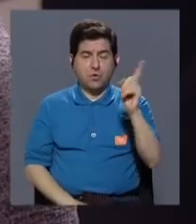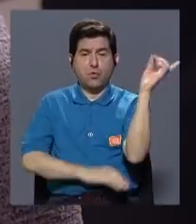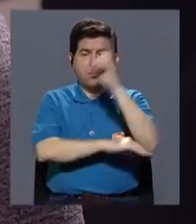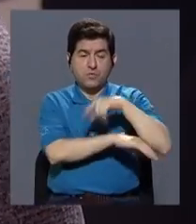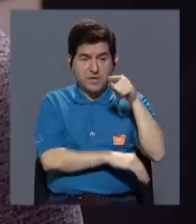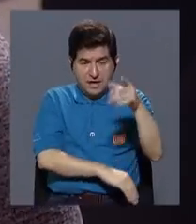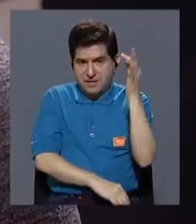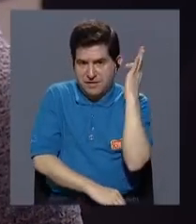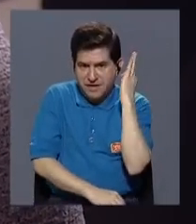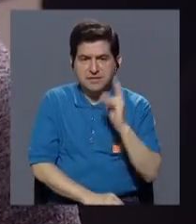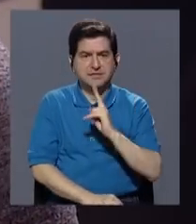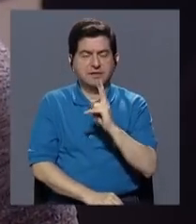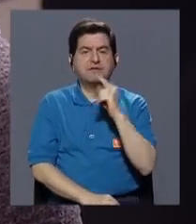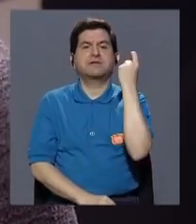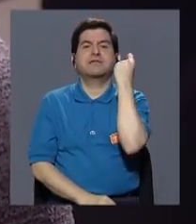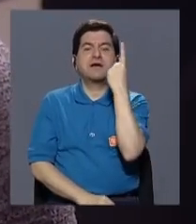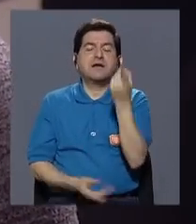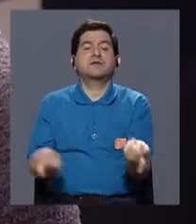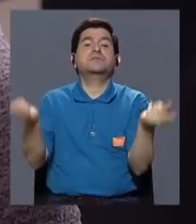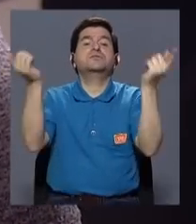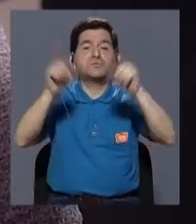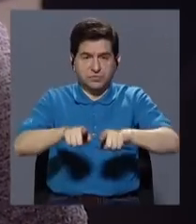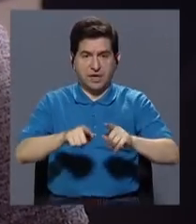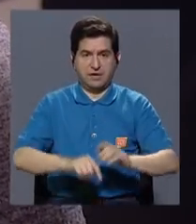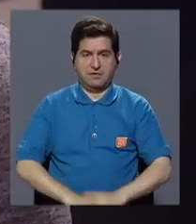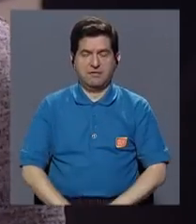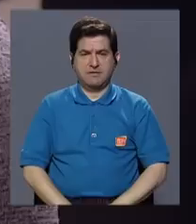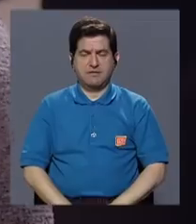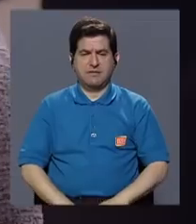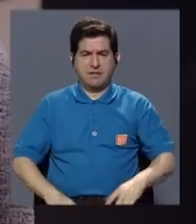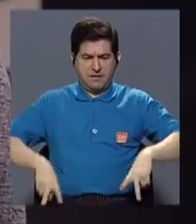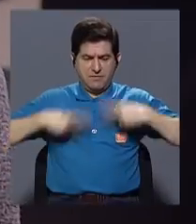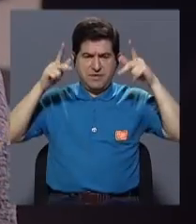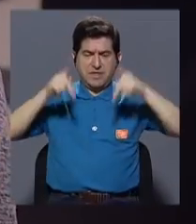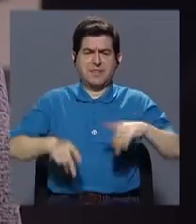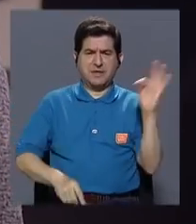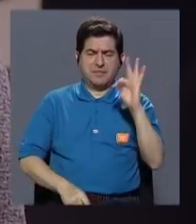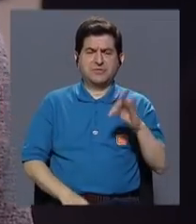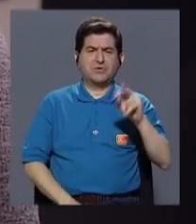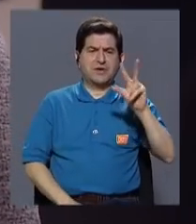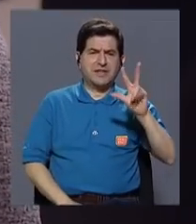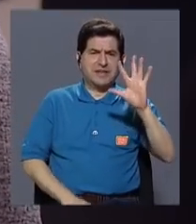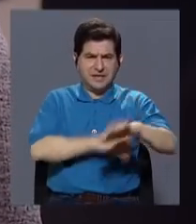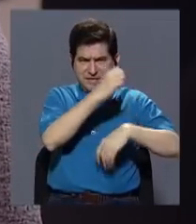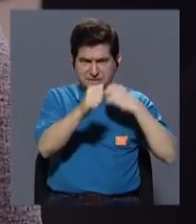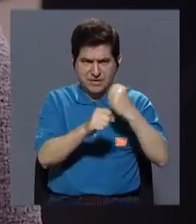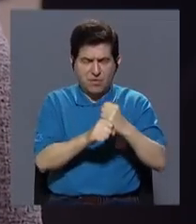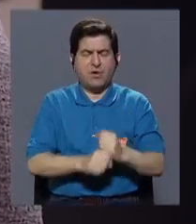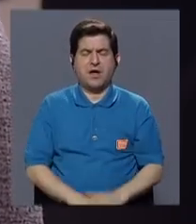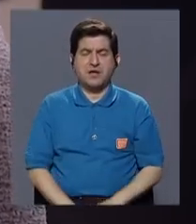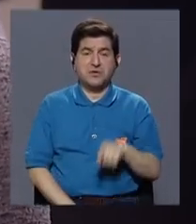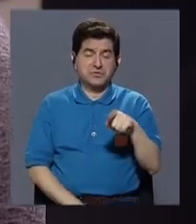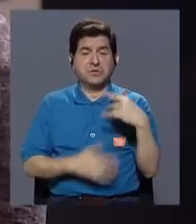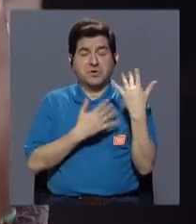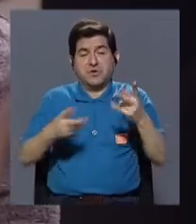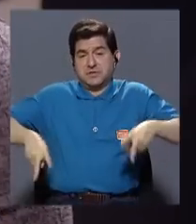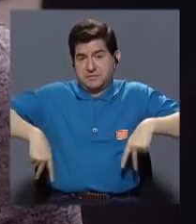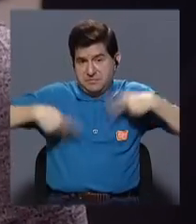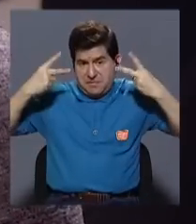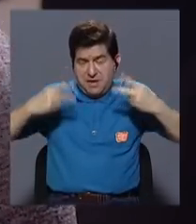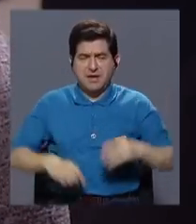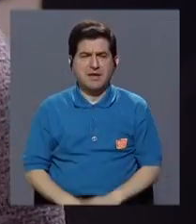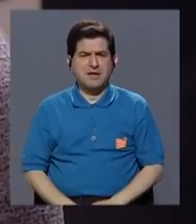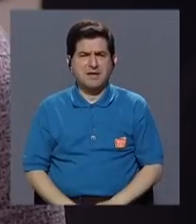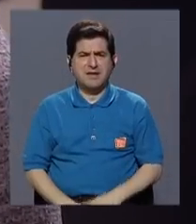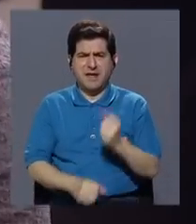mujer es cuando de verdad entender lo que está sucediendo la vida de una persona trans es de 35 años no hay